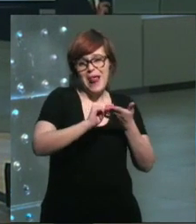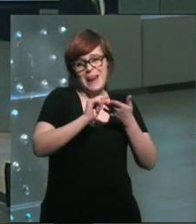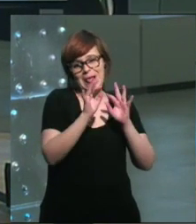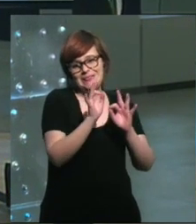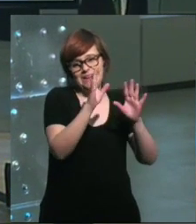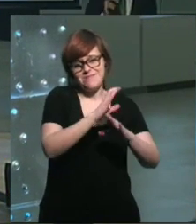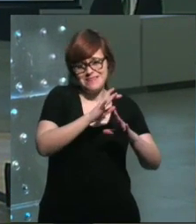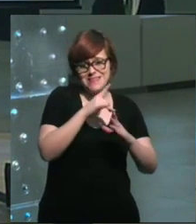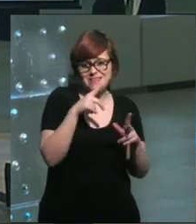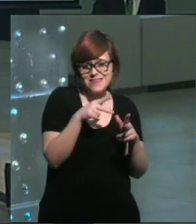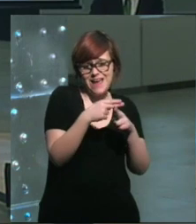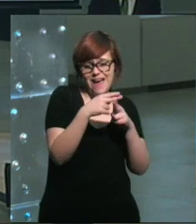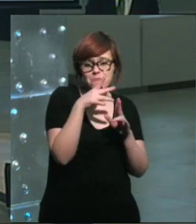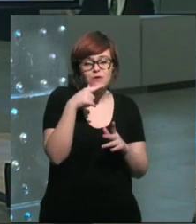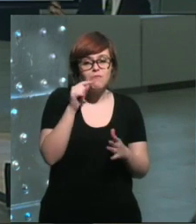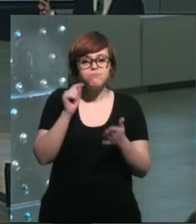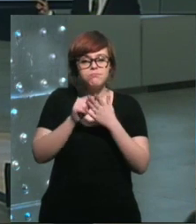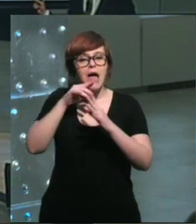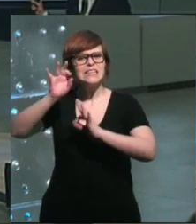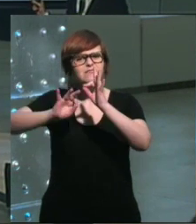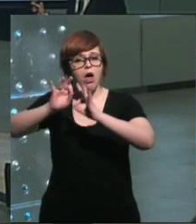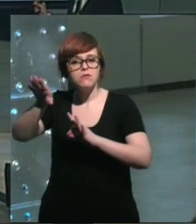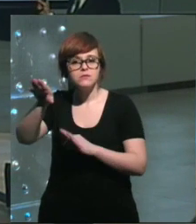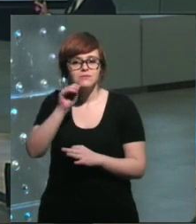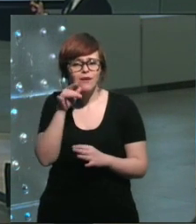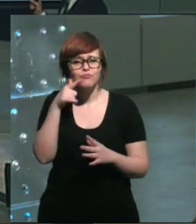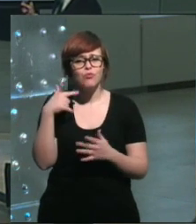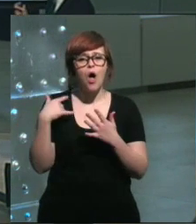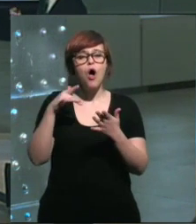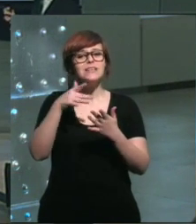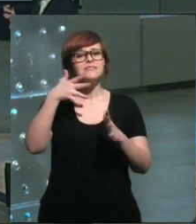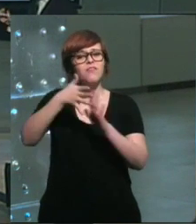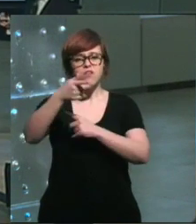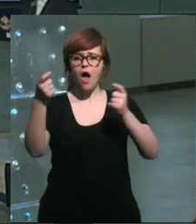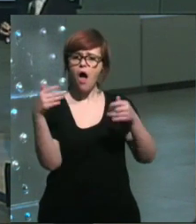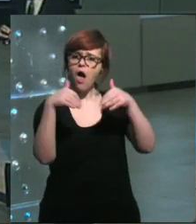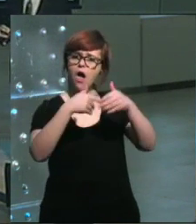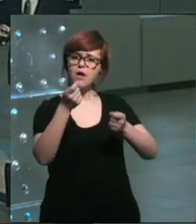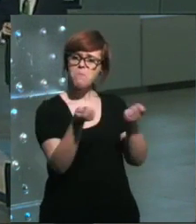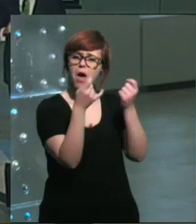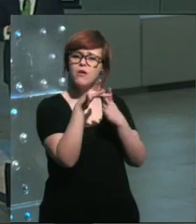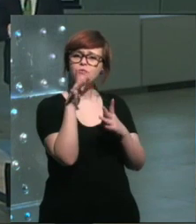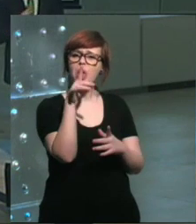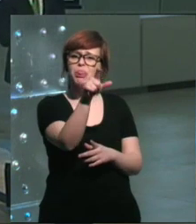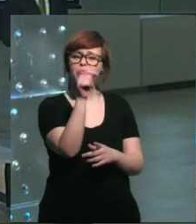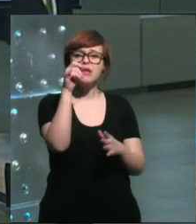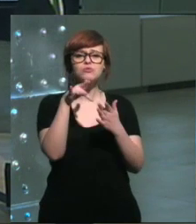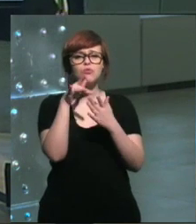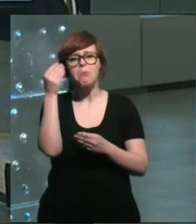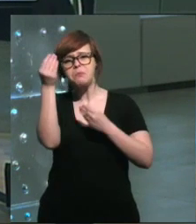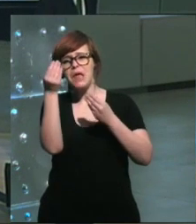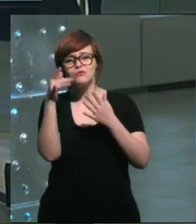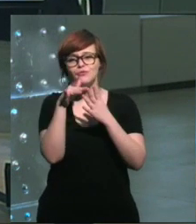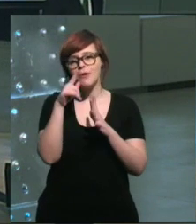de las estadísticas, de las cifras. Esto no era una campaña en la que un señor tomaba una decisión en función a lo que creía era su